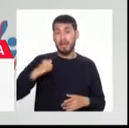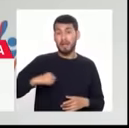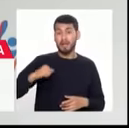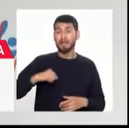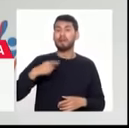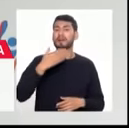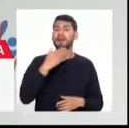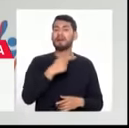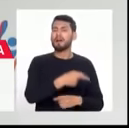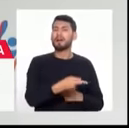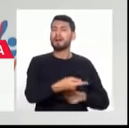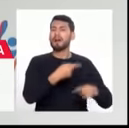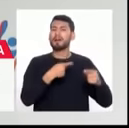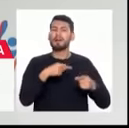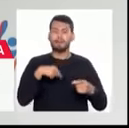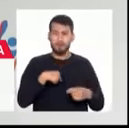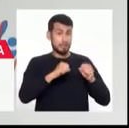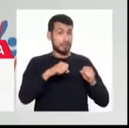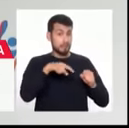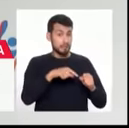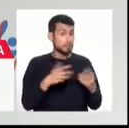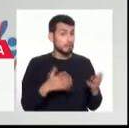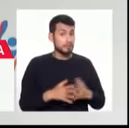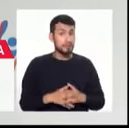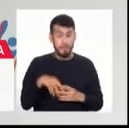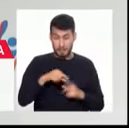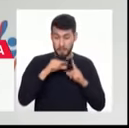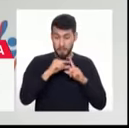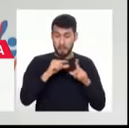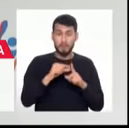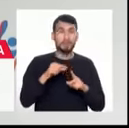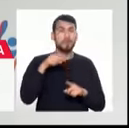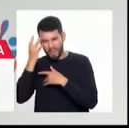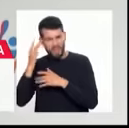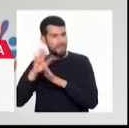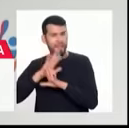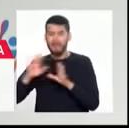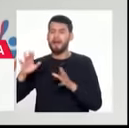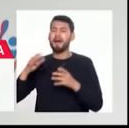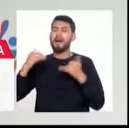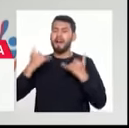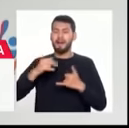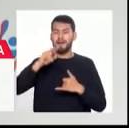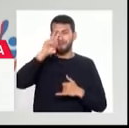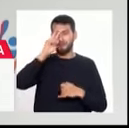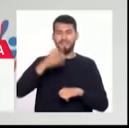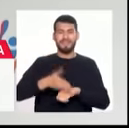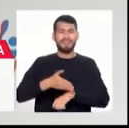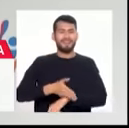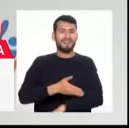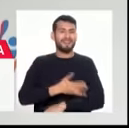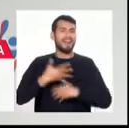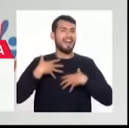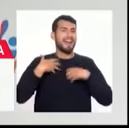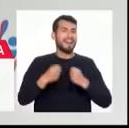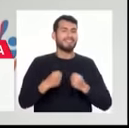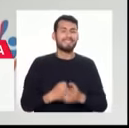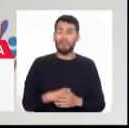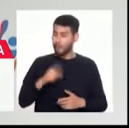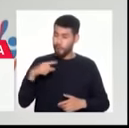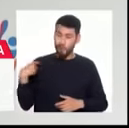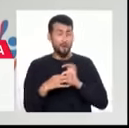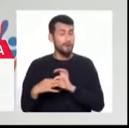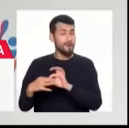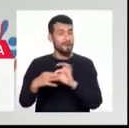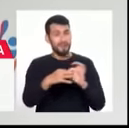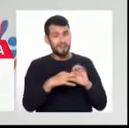pegadas el día del cambio de gabinete. Entonces, yo creo que acá se necesita buscar gente con idoneidad, con gente que tenga la capacidad de